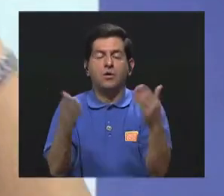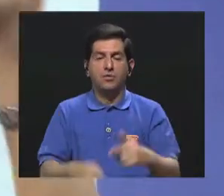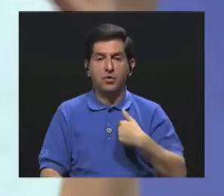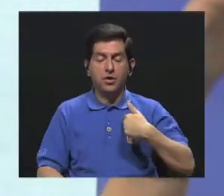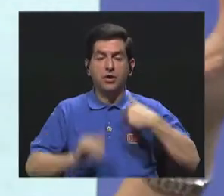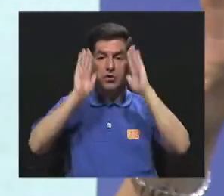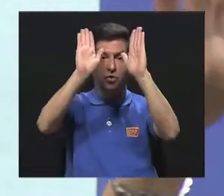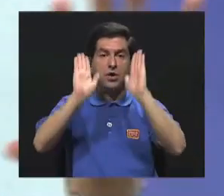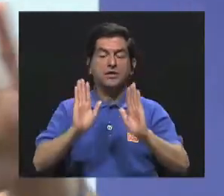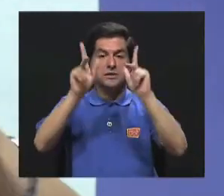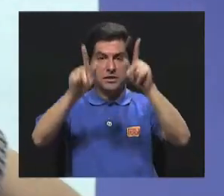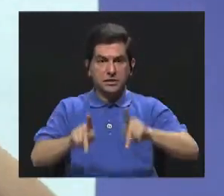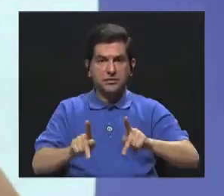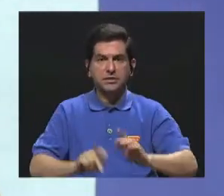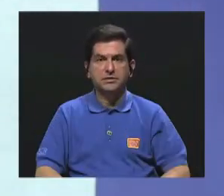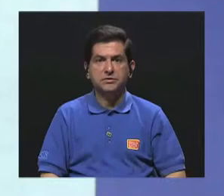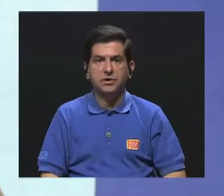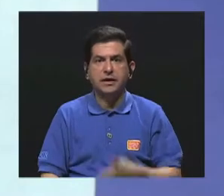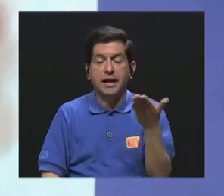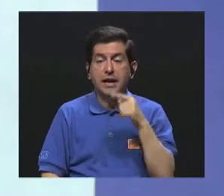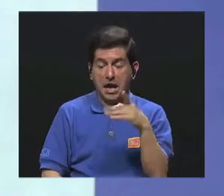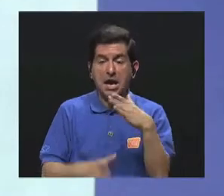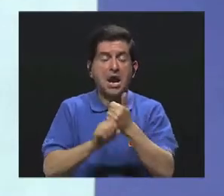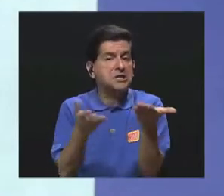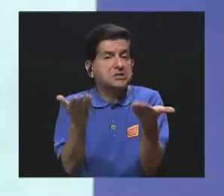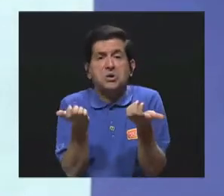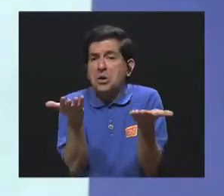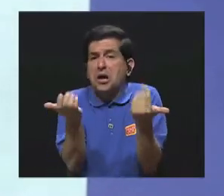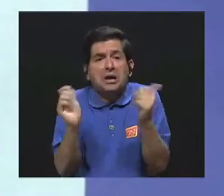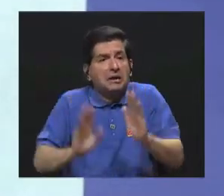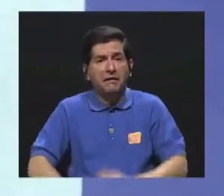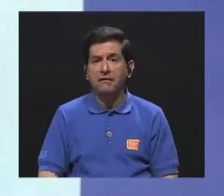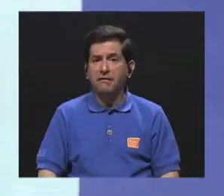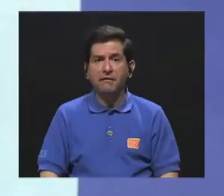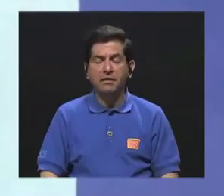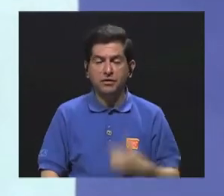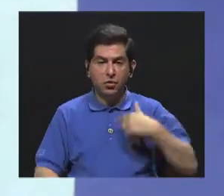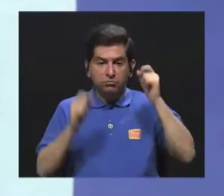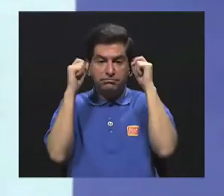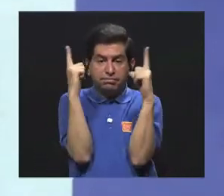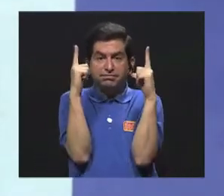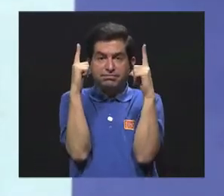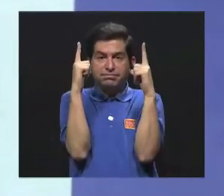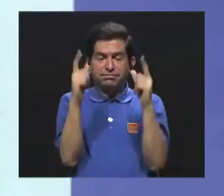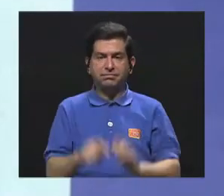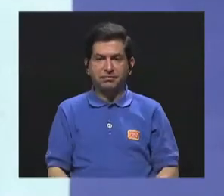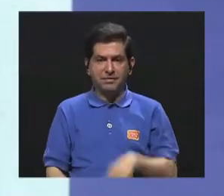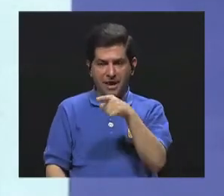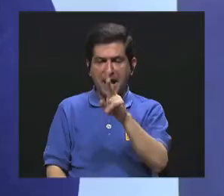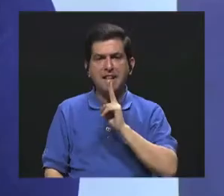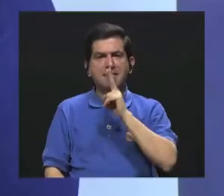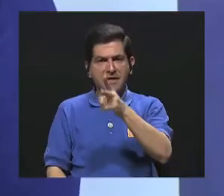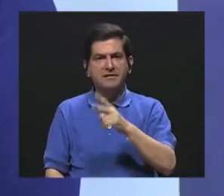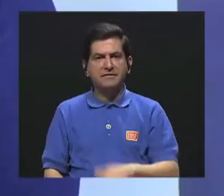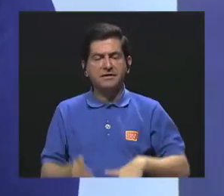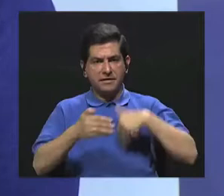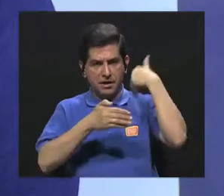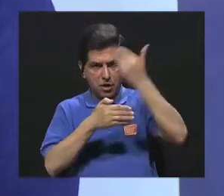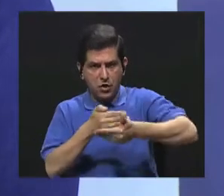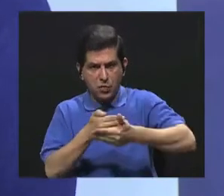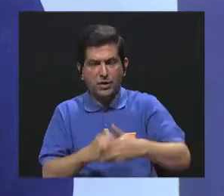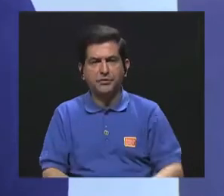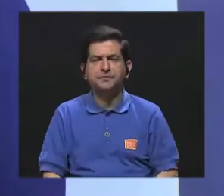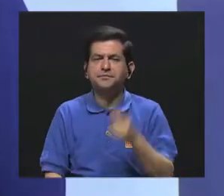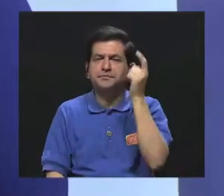lo que me maravilla este personaje es que hace lo que le da la gana, o sea, es que es impresionante, o sea, él realmente, y